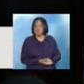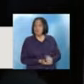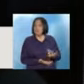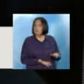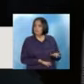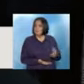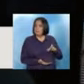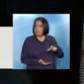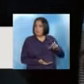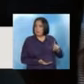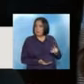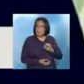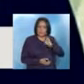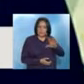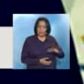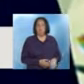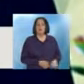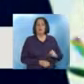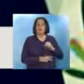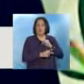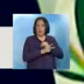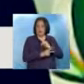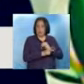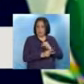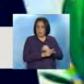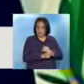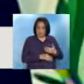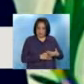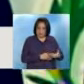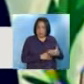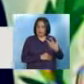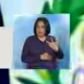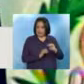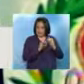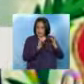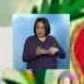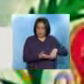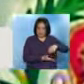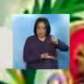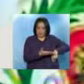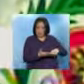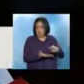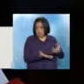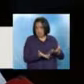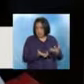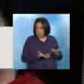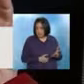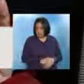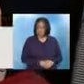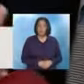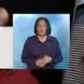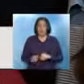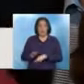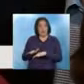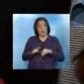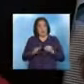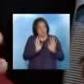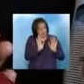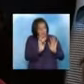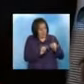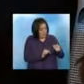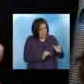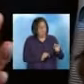Pablo Kuczynski dijo que Ollantumala tiene aún 3 días para firmarlo, si así lo desea. Mire, él